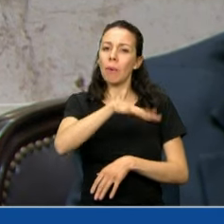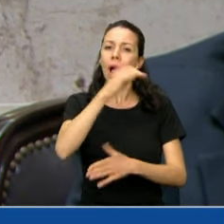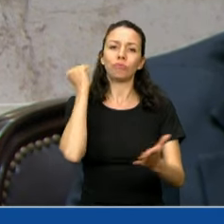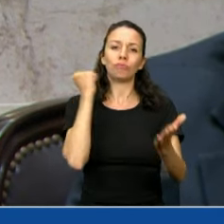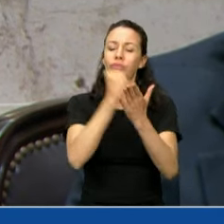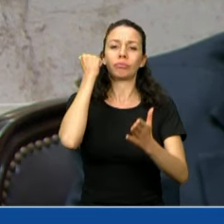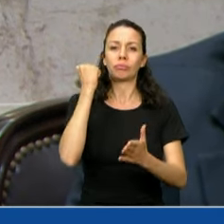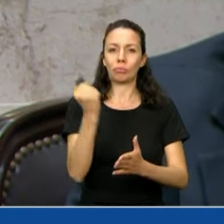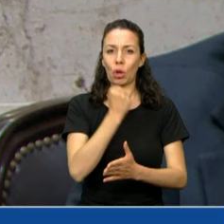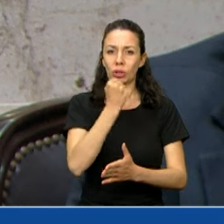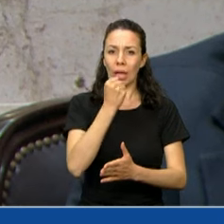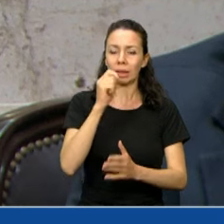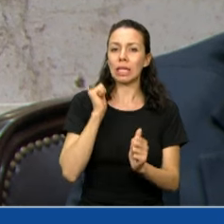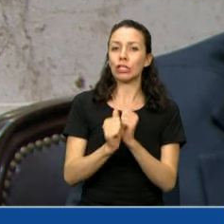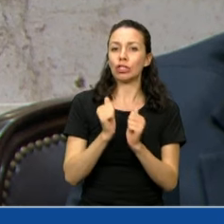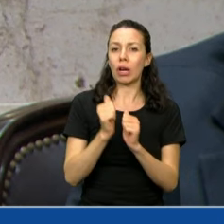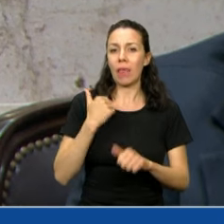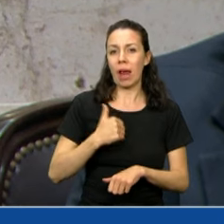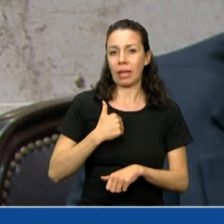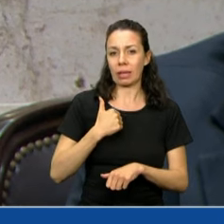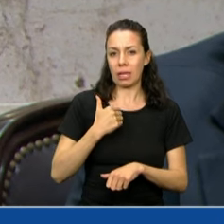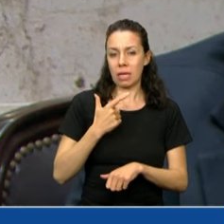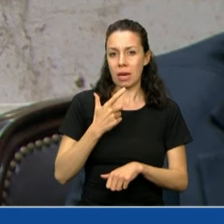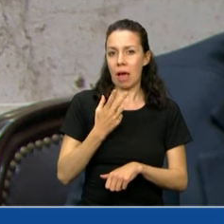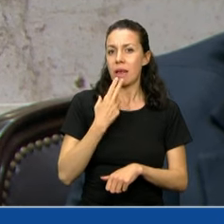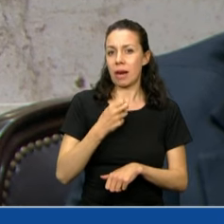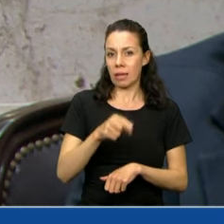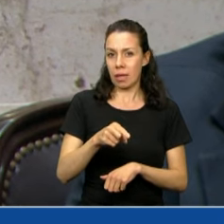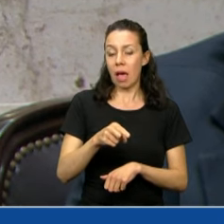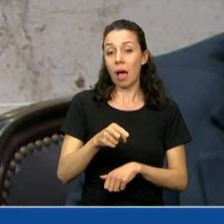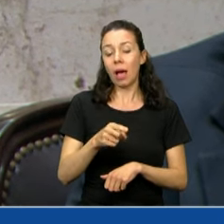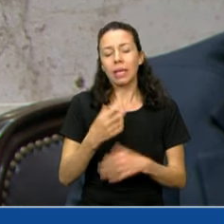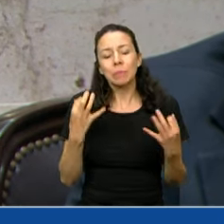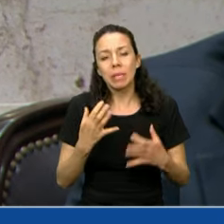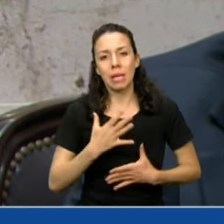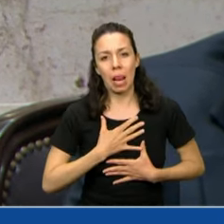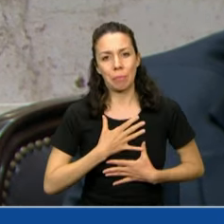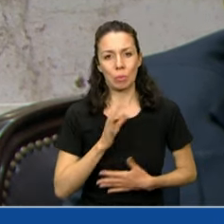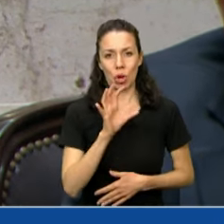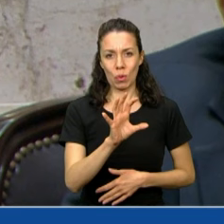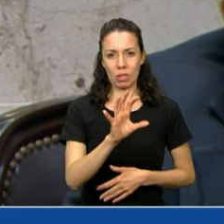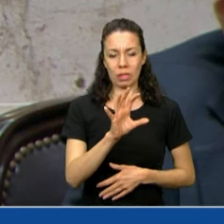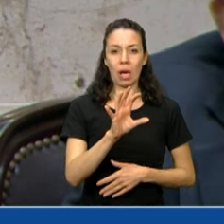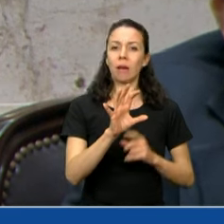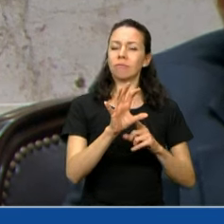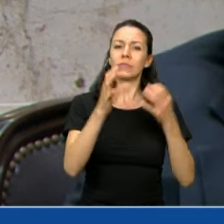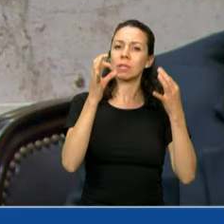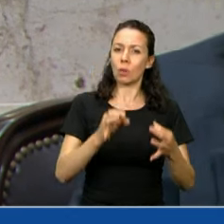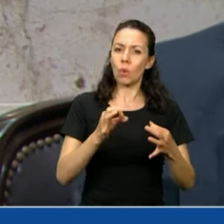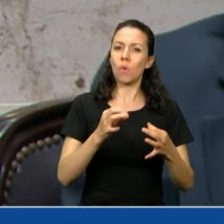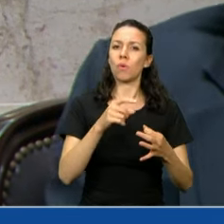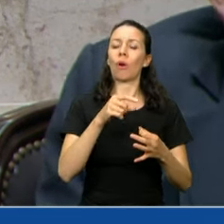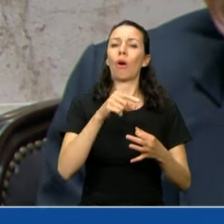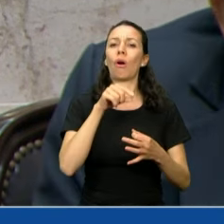para nuestro país y particularmente para nuestra provincia que va a recibir con muchísimo agrado el